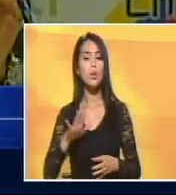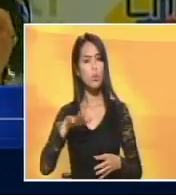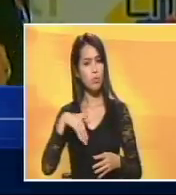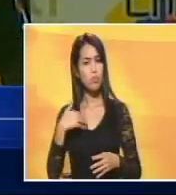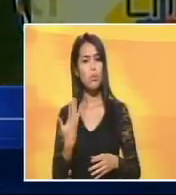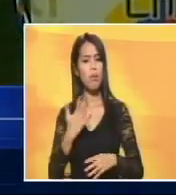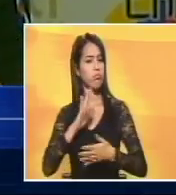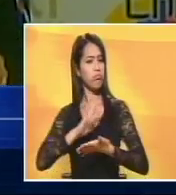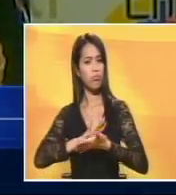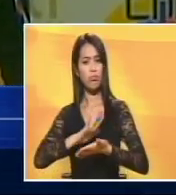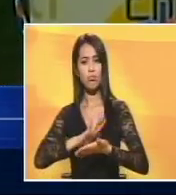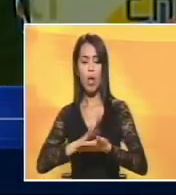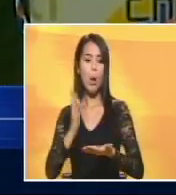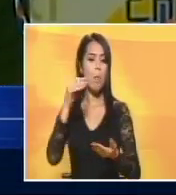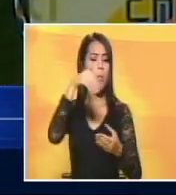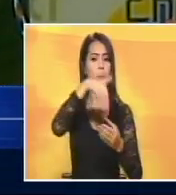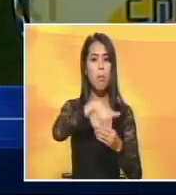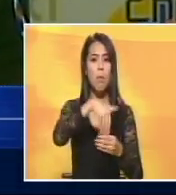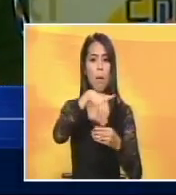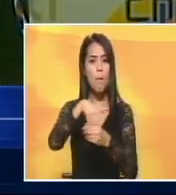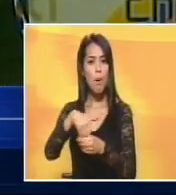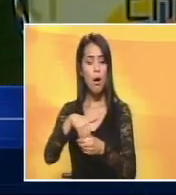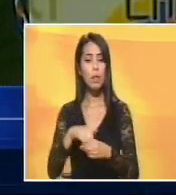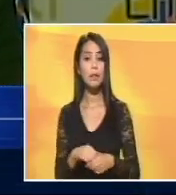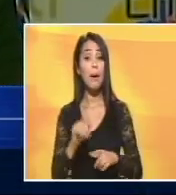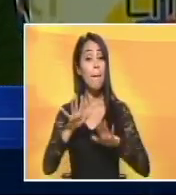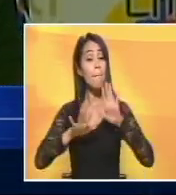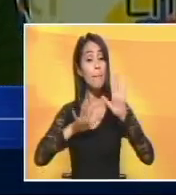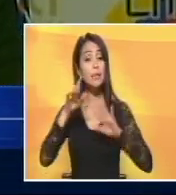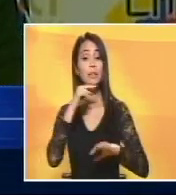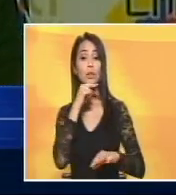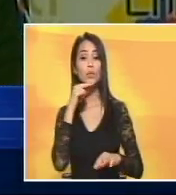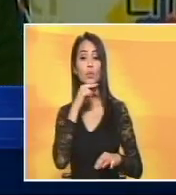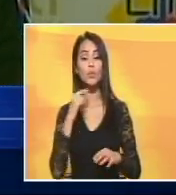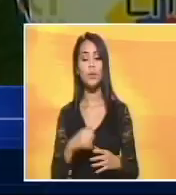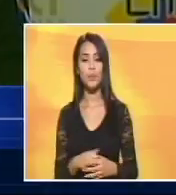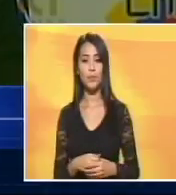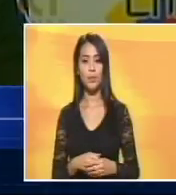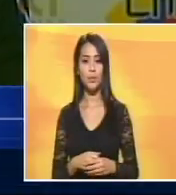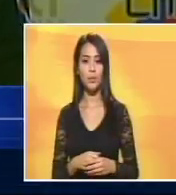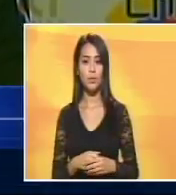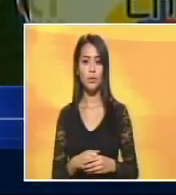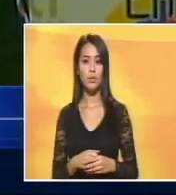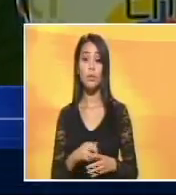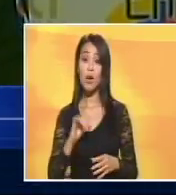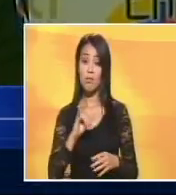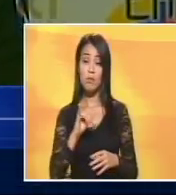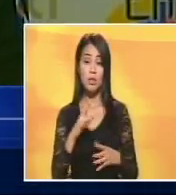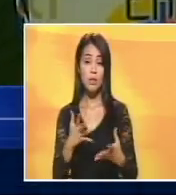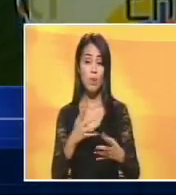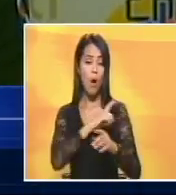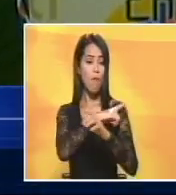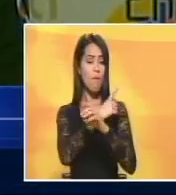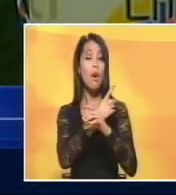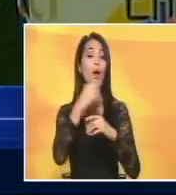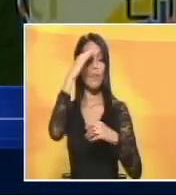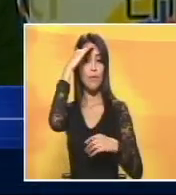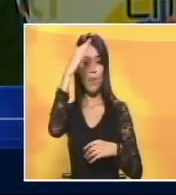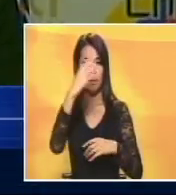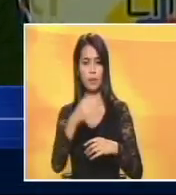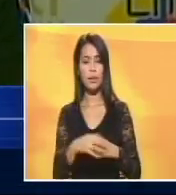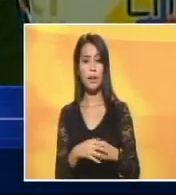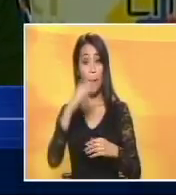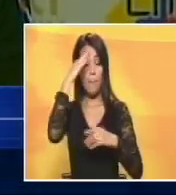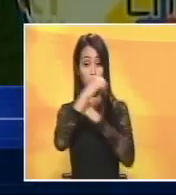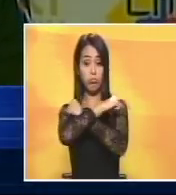salir tranquilo a votar el próximo 15 de octubre, porque allí estará la Fuerza Armada Nacional